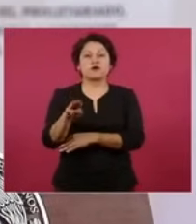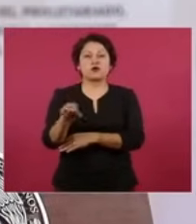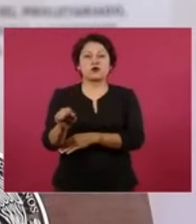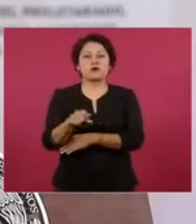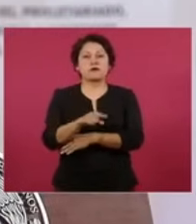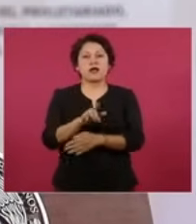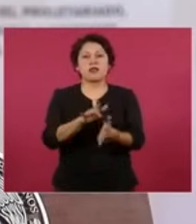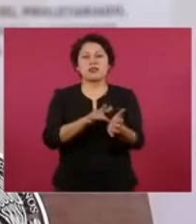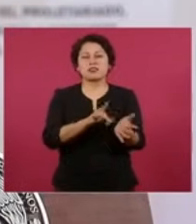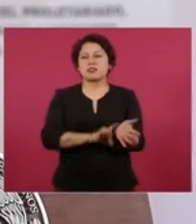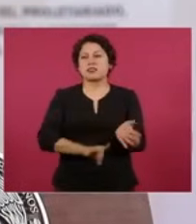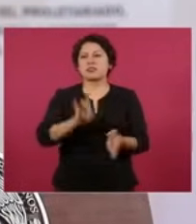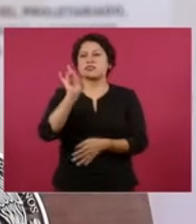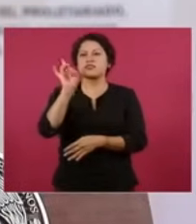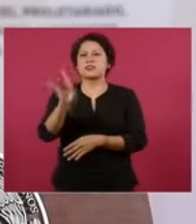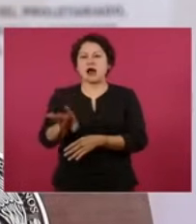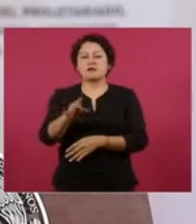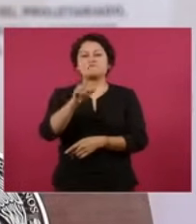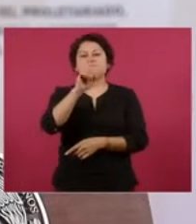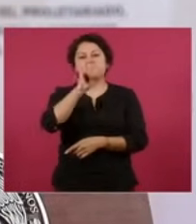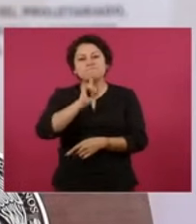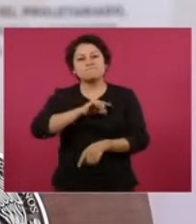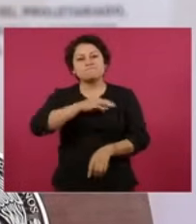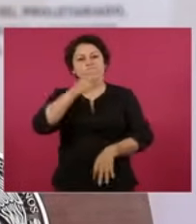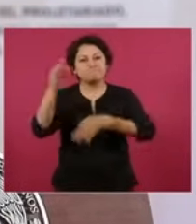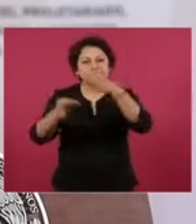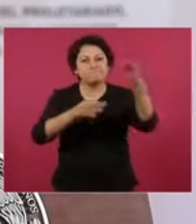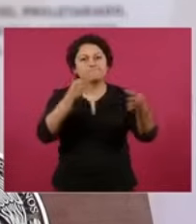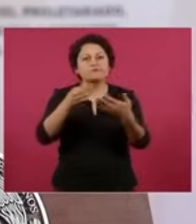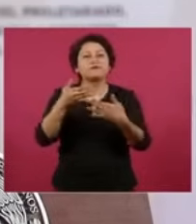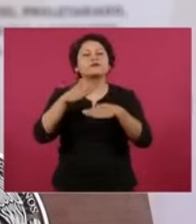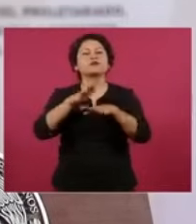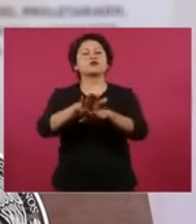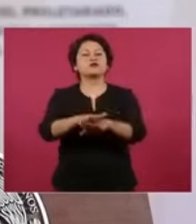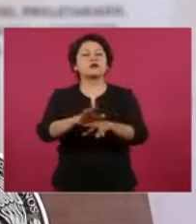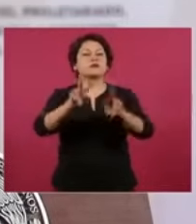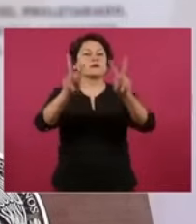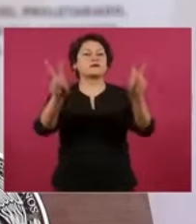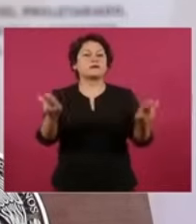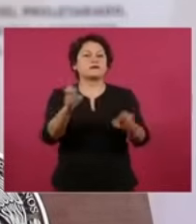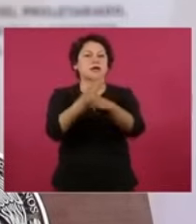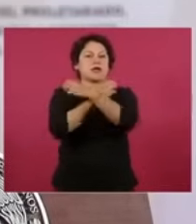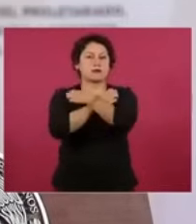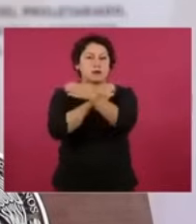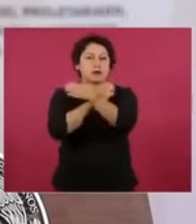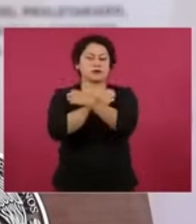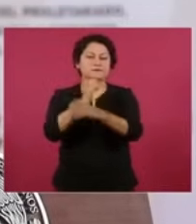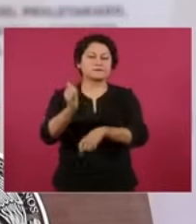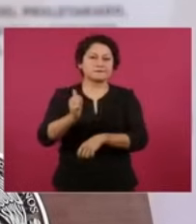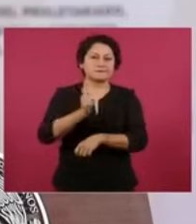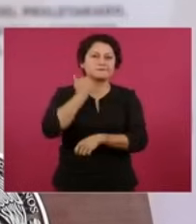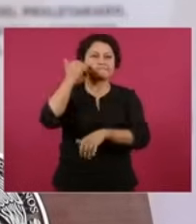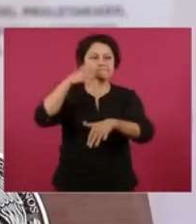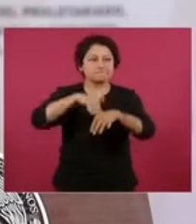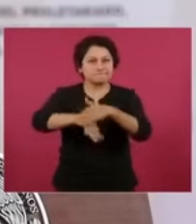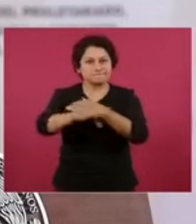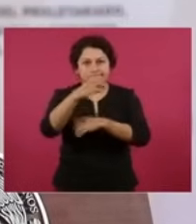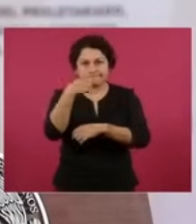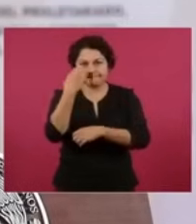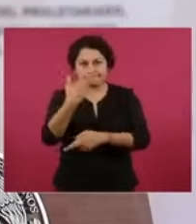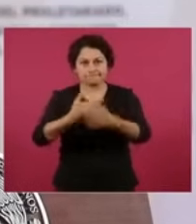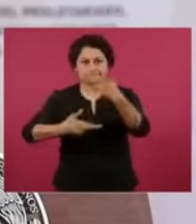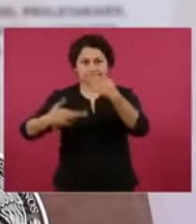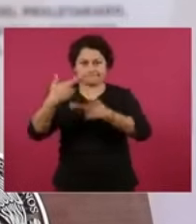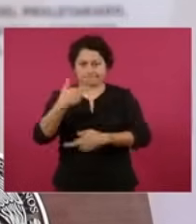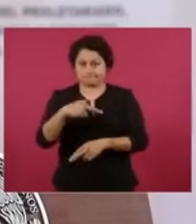difundió mentiras sobre una supuesta caída en el gasto en educación. Miren, a propósito, decía yo, del inicio